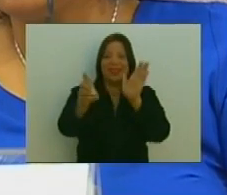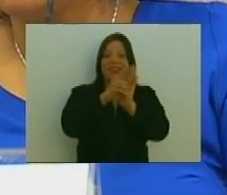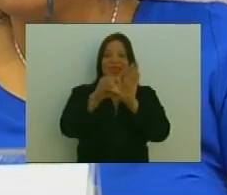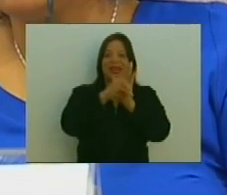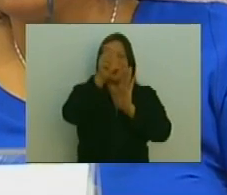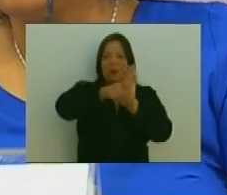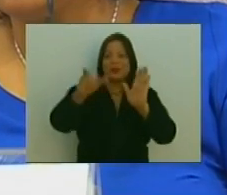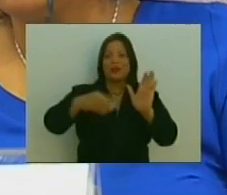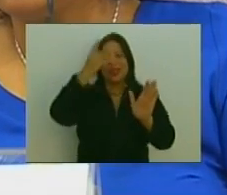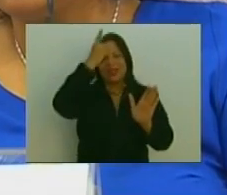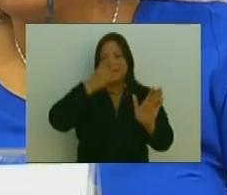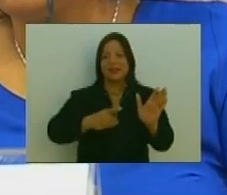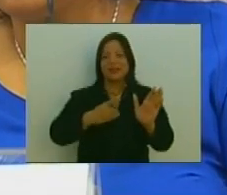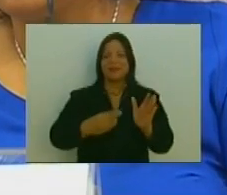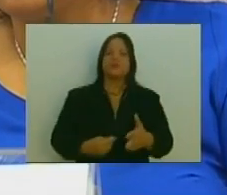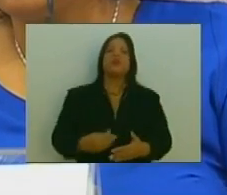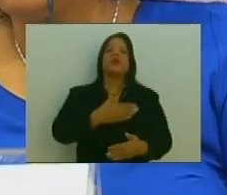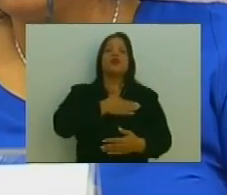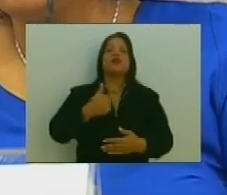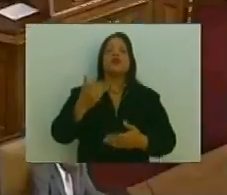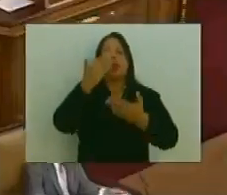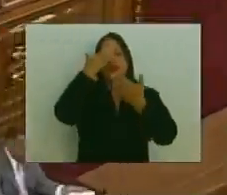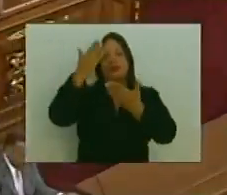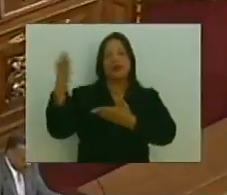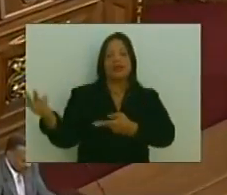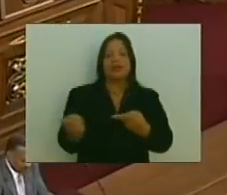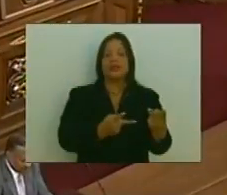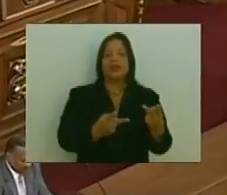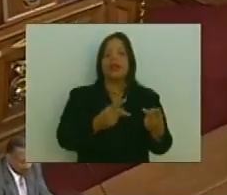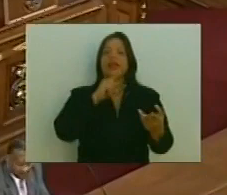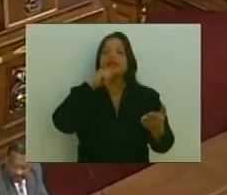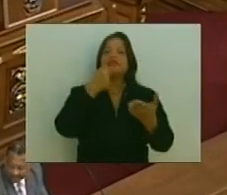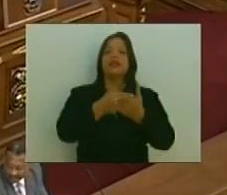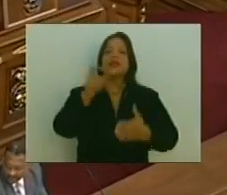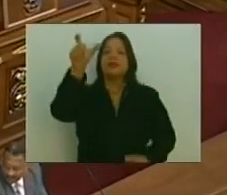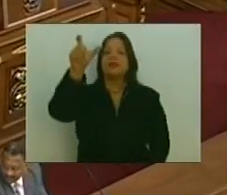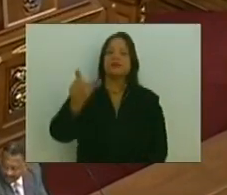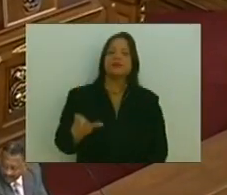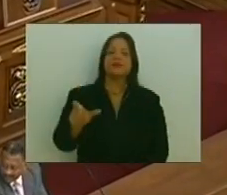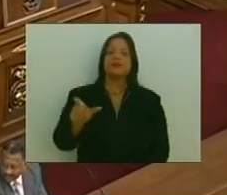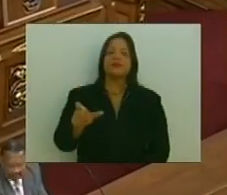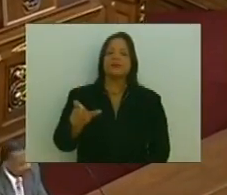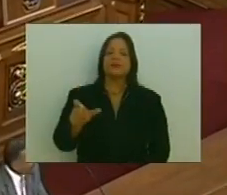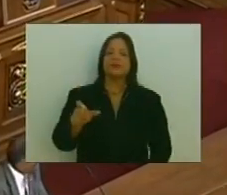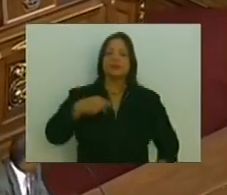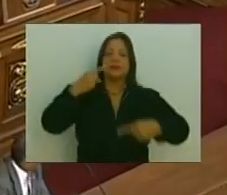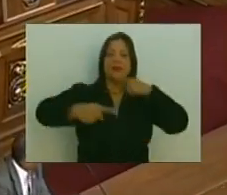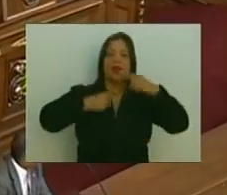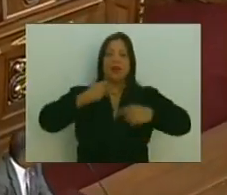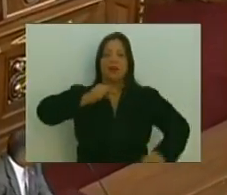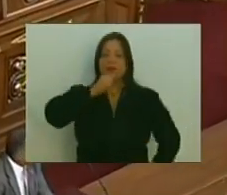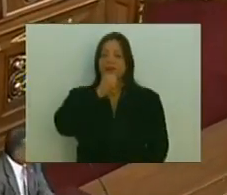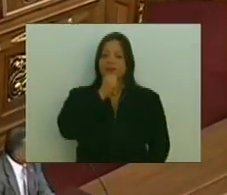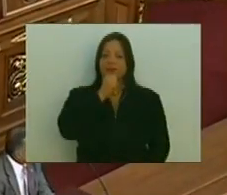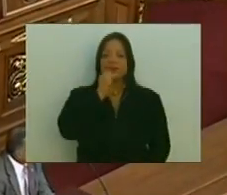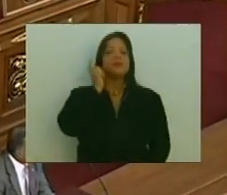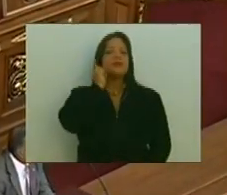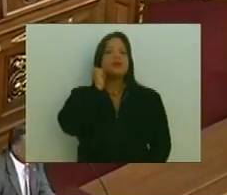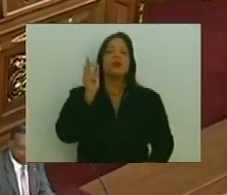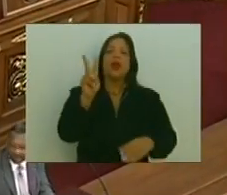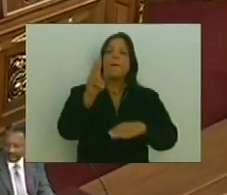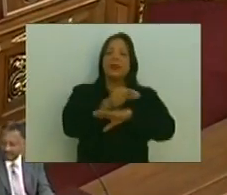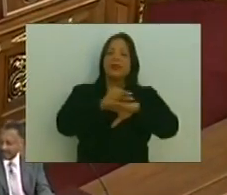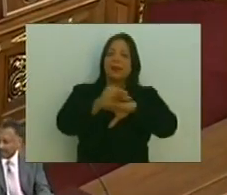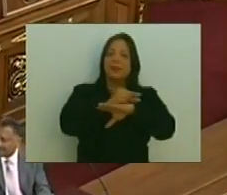con discapacidad. Yo quiero entonces iniciar este debate invitando a la tribuna de oradores a la